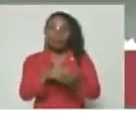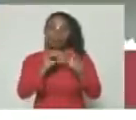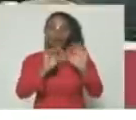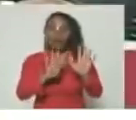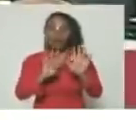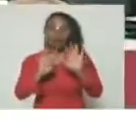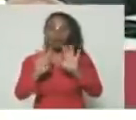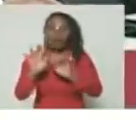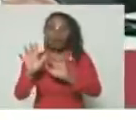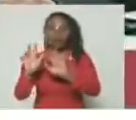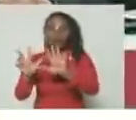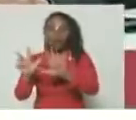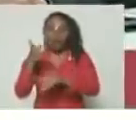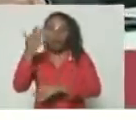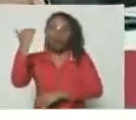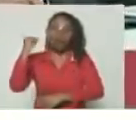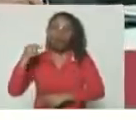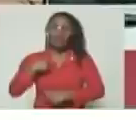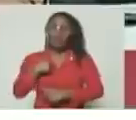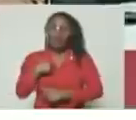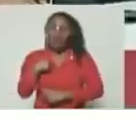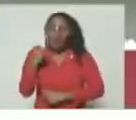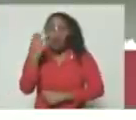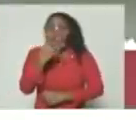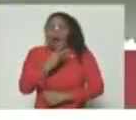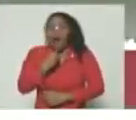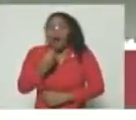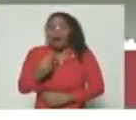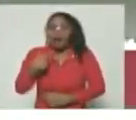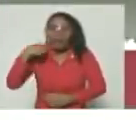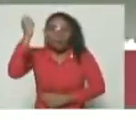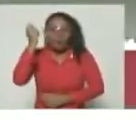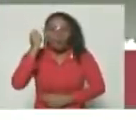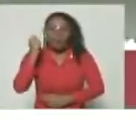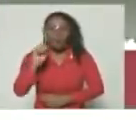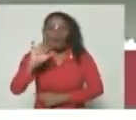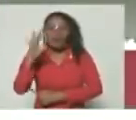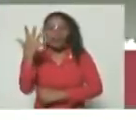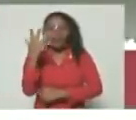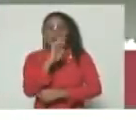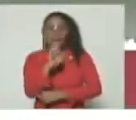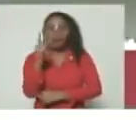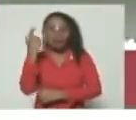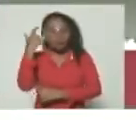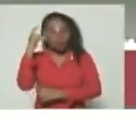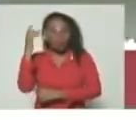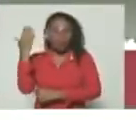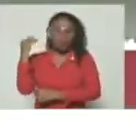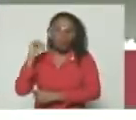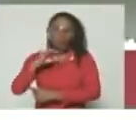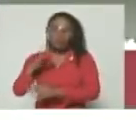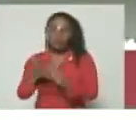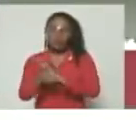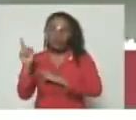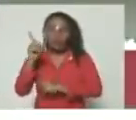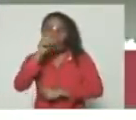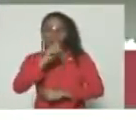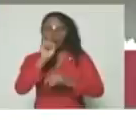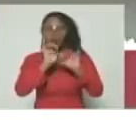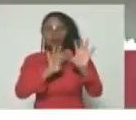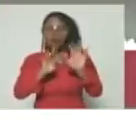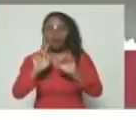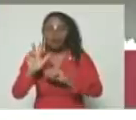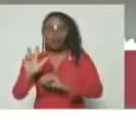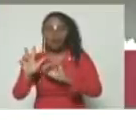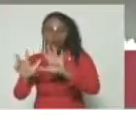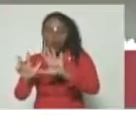llegué jojotico, pues, como diputado del Movimiento Quinta República, Silvia, ¿te acuerdas? Aquel año 98, llegamos